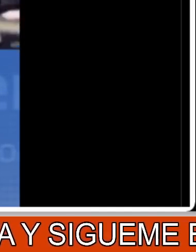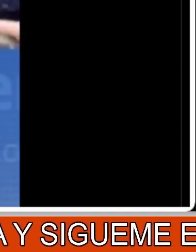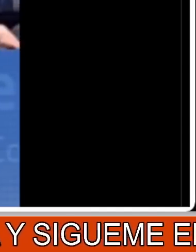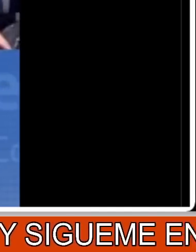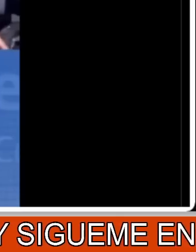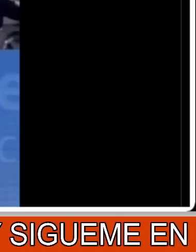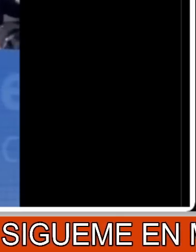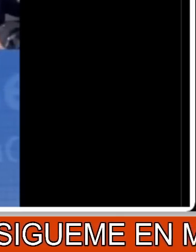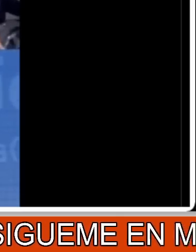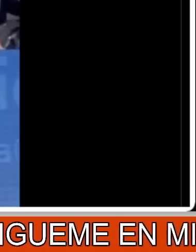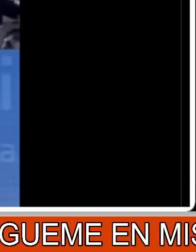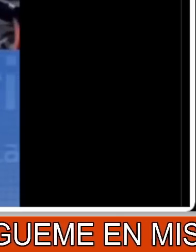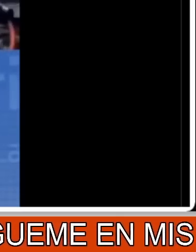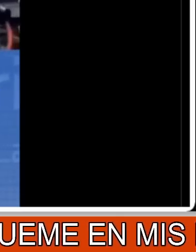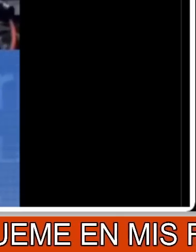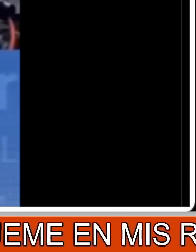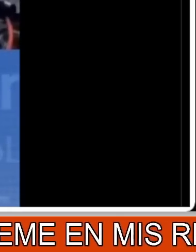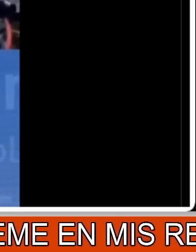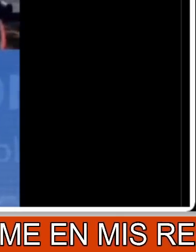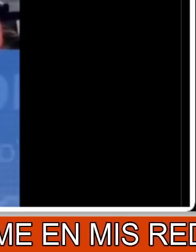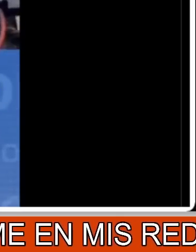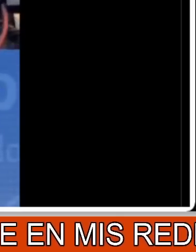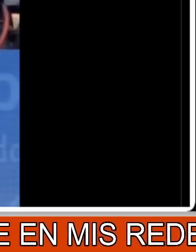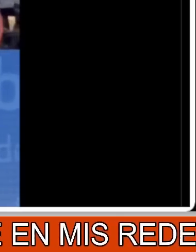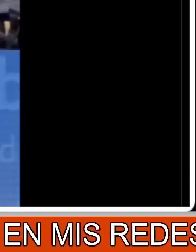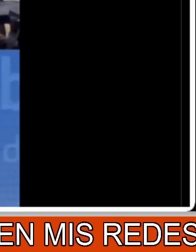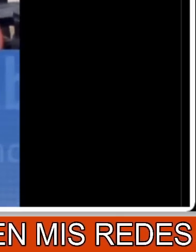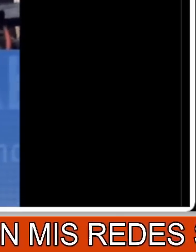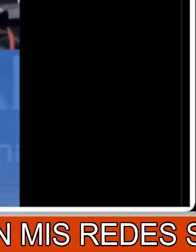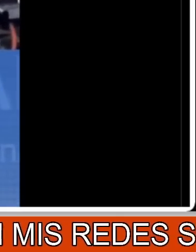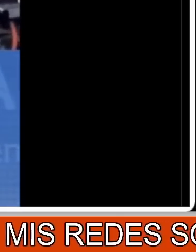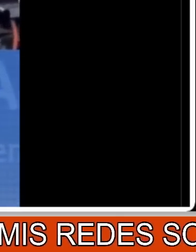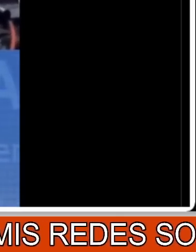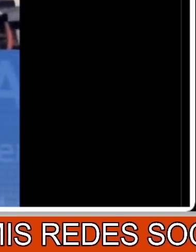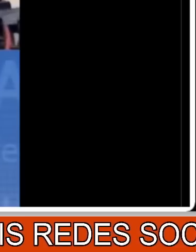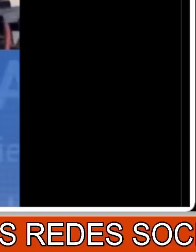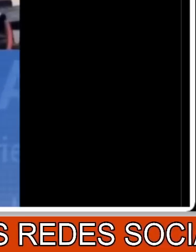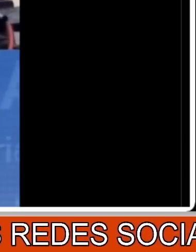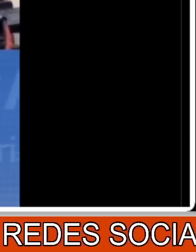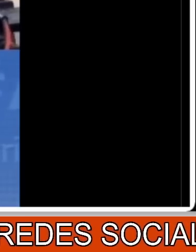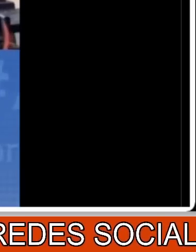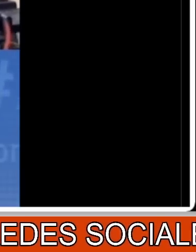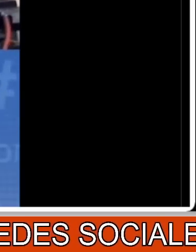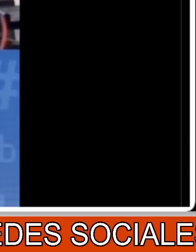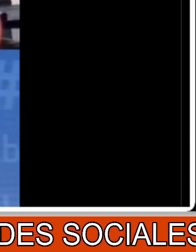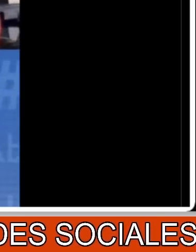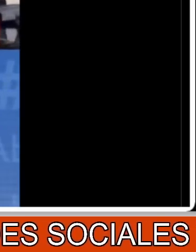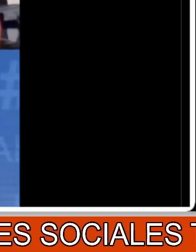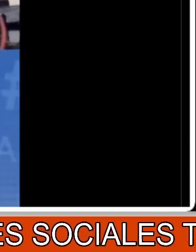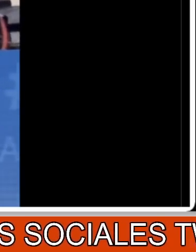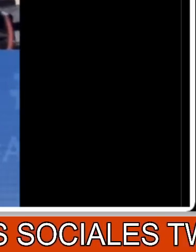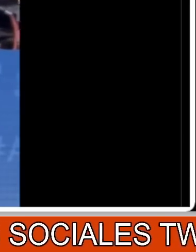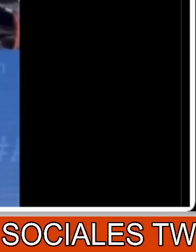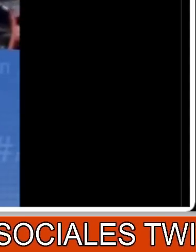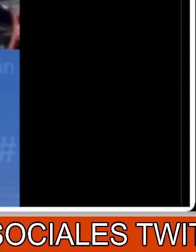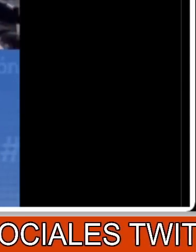5 consejeros y entre todos van a decidir cómo se gasta